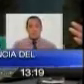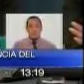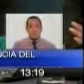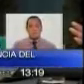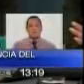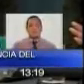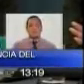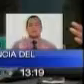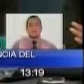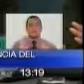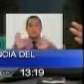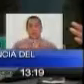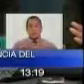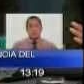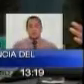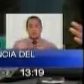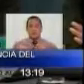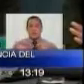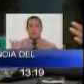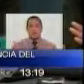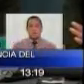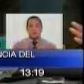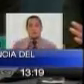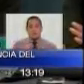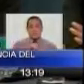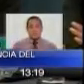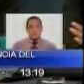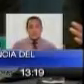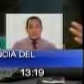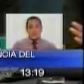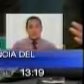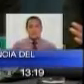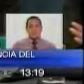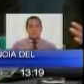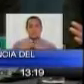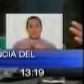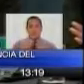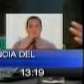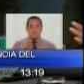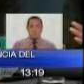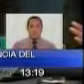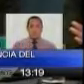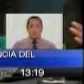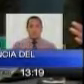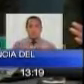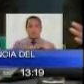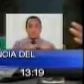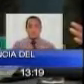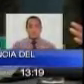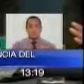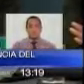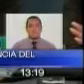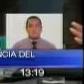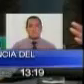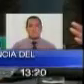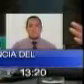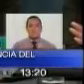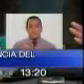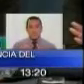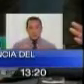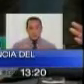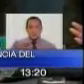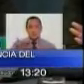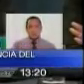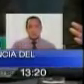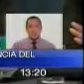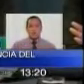y que a pesar de eso, la Comisión Interamericana, de manera indebida, como lo dijimos en su momento, interpuso el